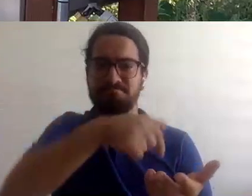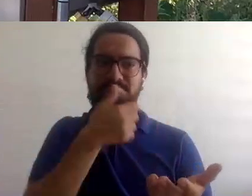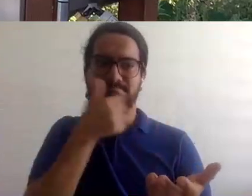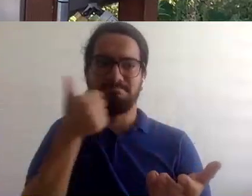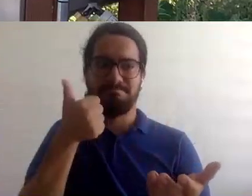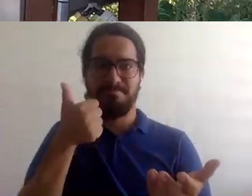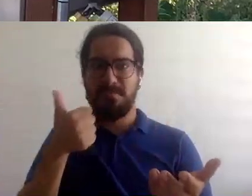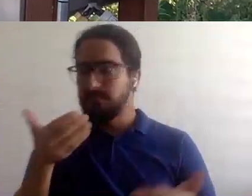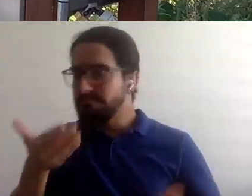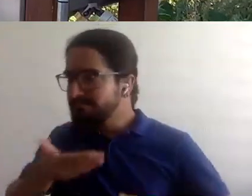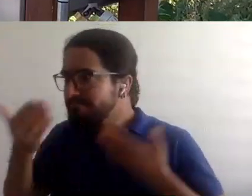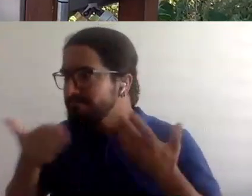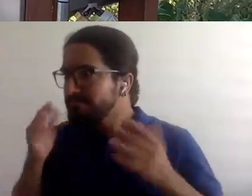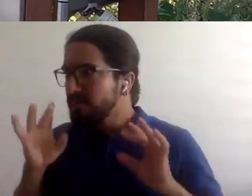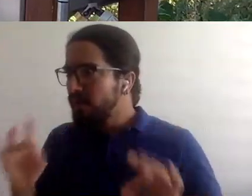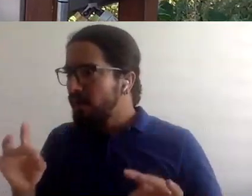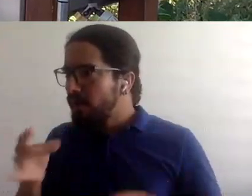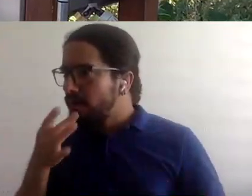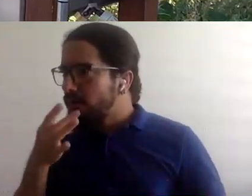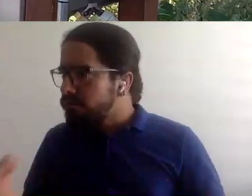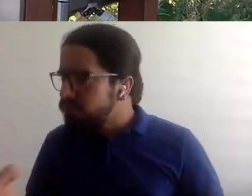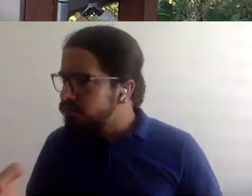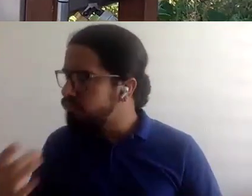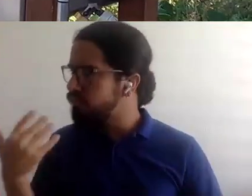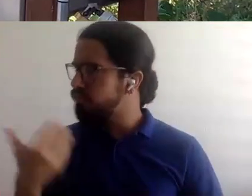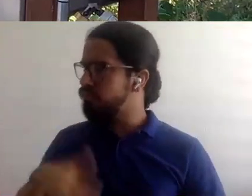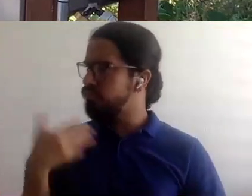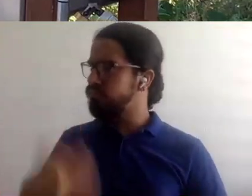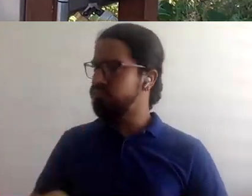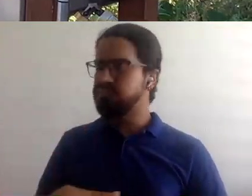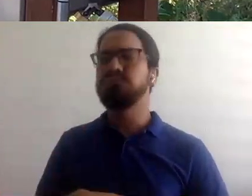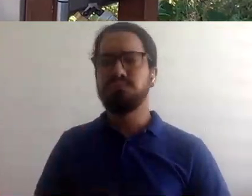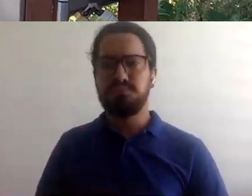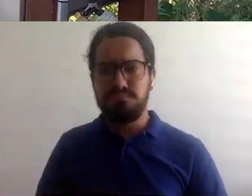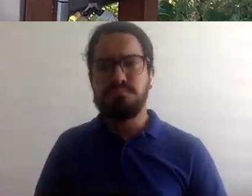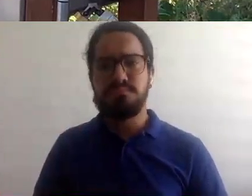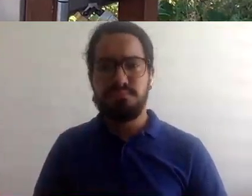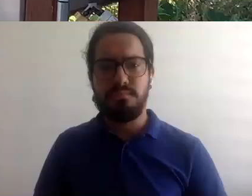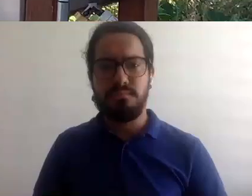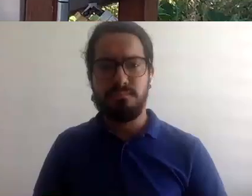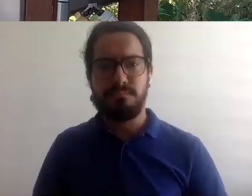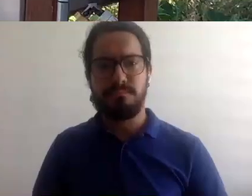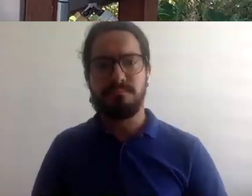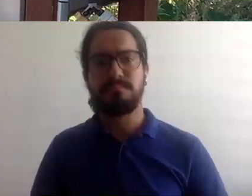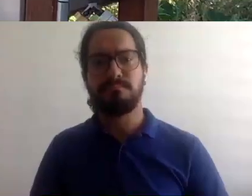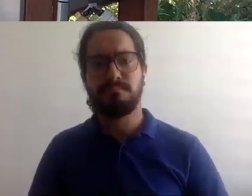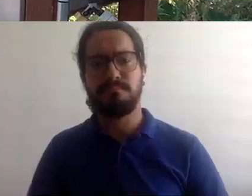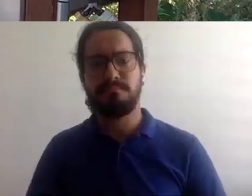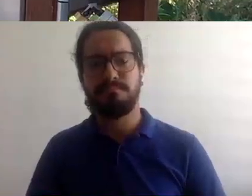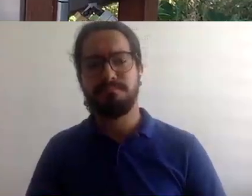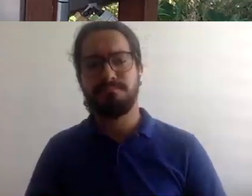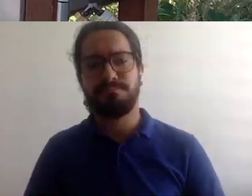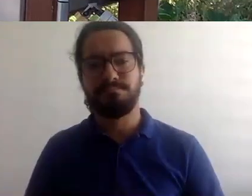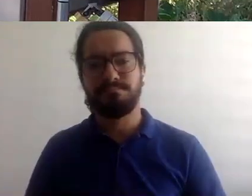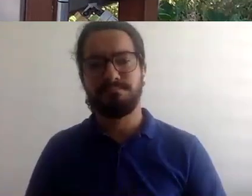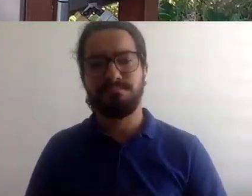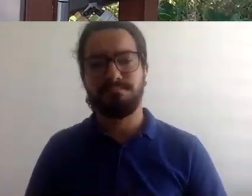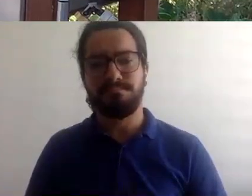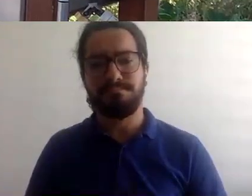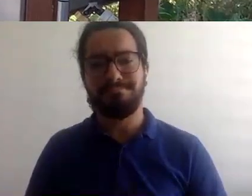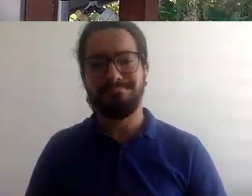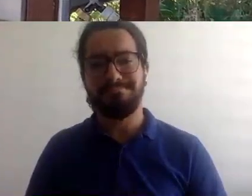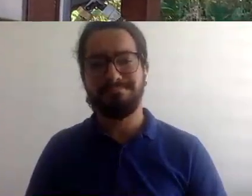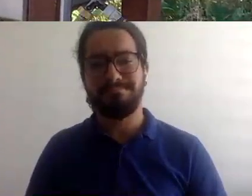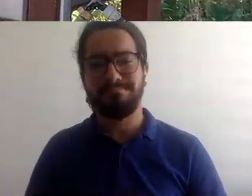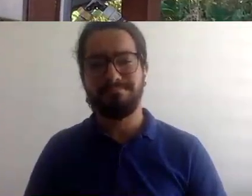Ay, qué rico huele, qué barato. ¿El cilantro también? No, esos parecitos después, últimamente. Ok. ¿Cuántos tenemos hoy? Ok, espera. Ok,